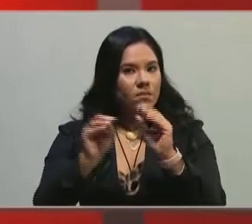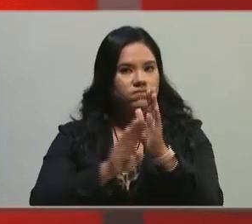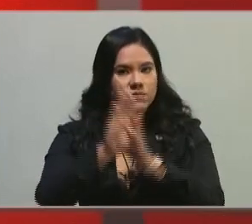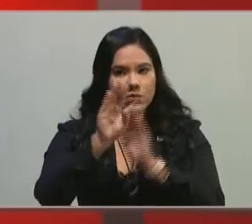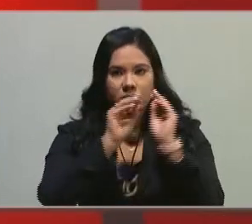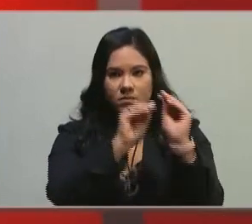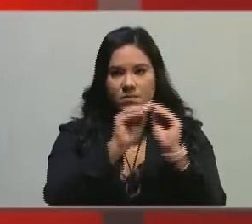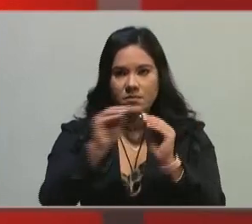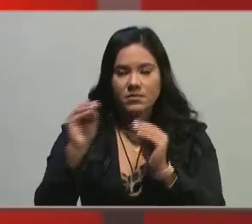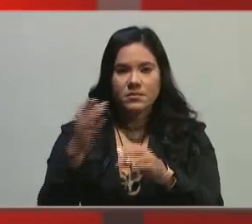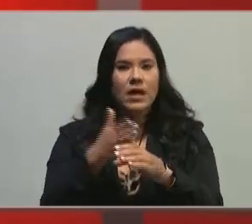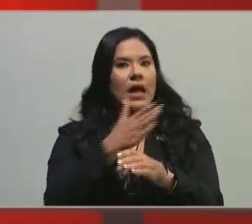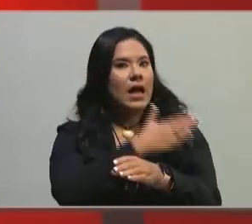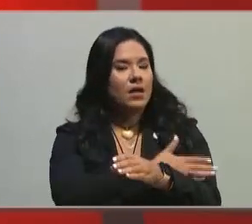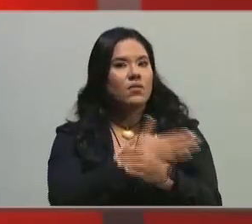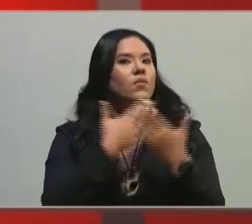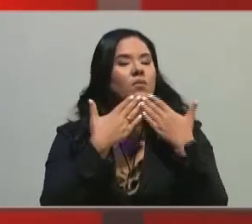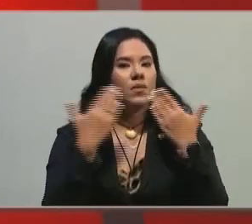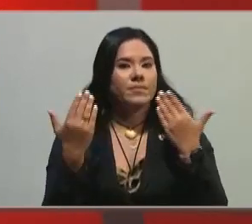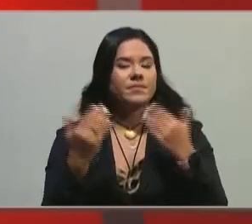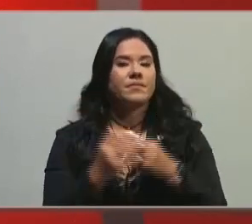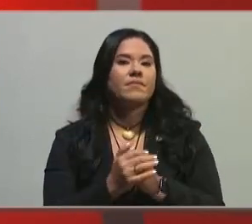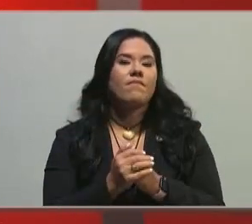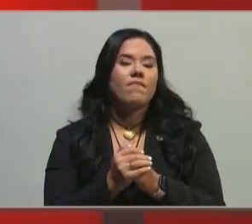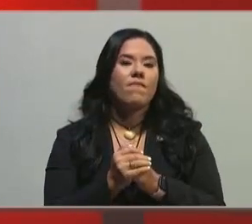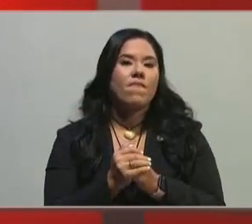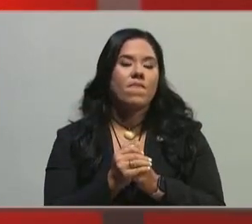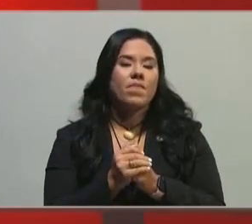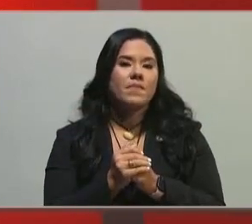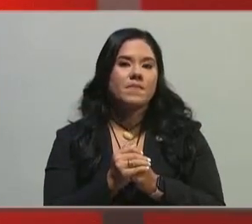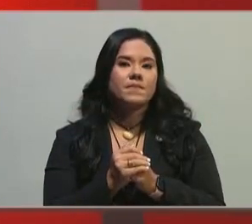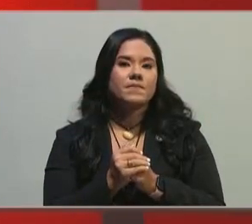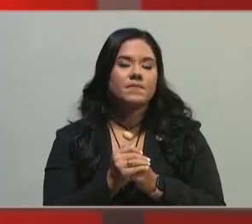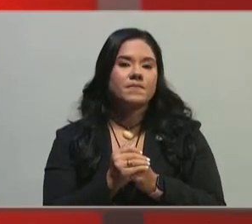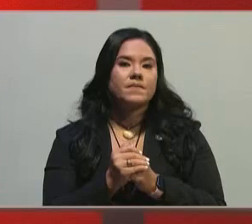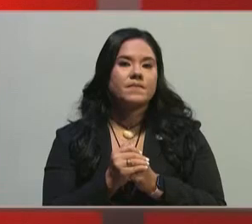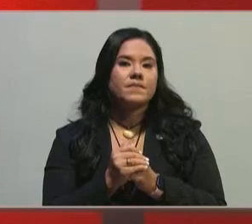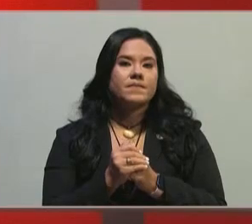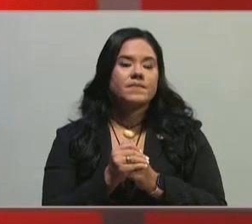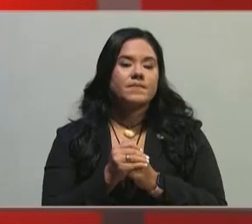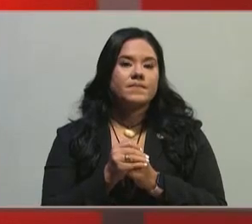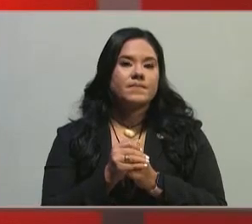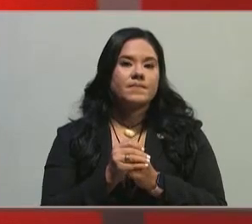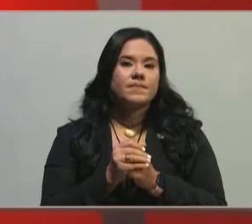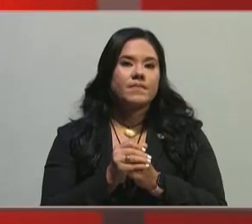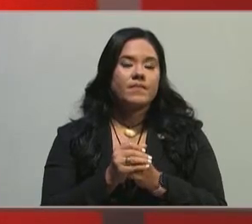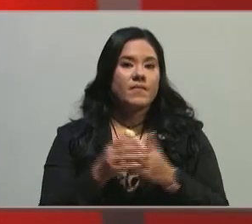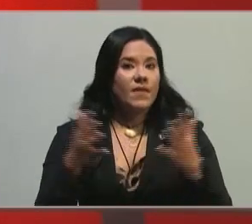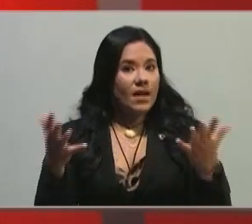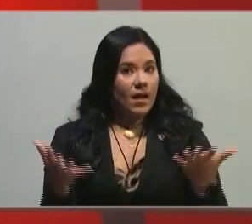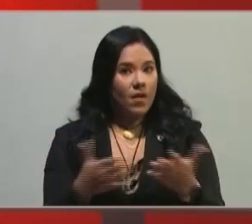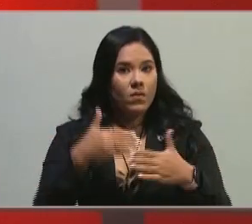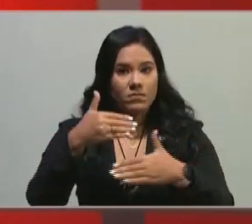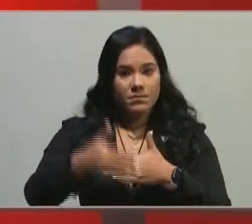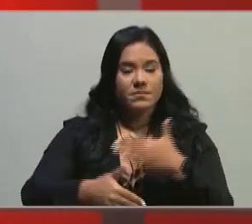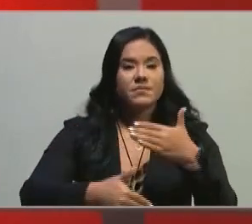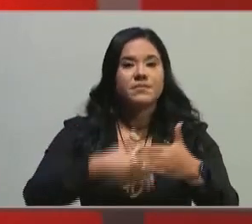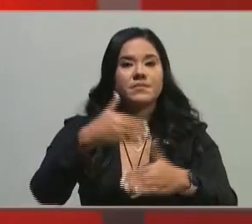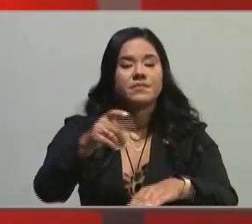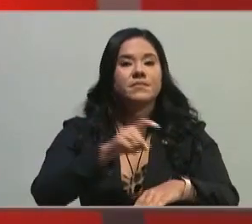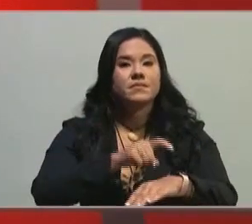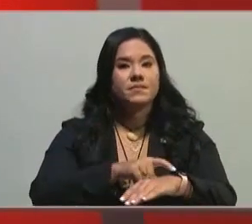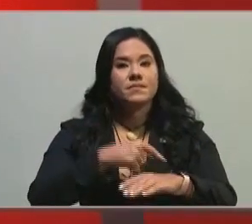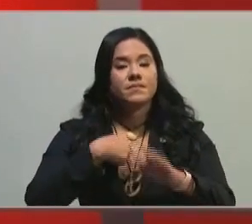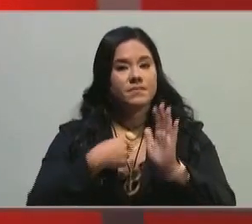es hoy la comisión barrial okay Porque fíjate eh las juntas de vecinos que